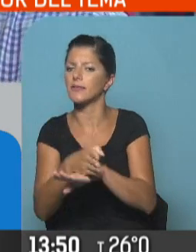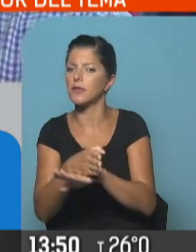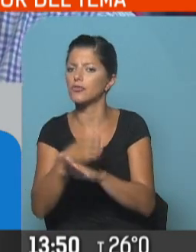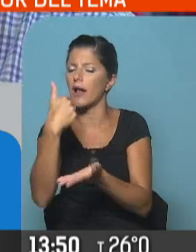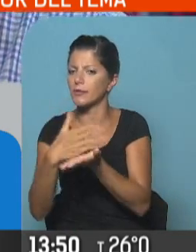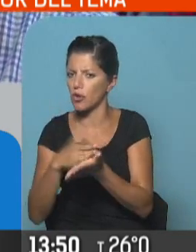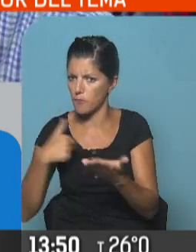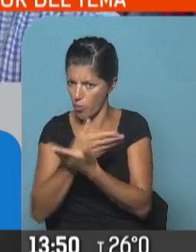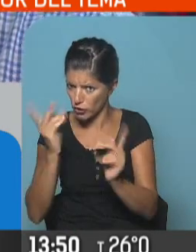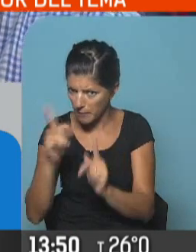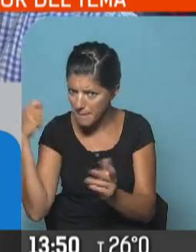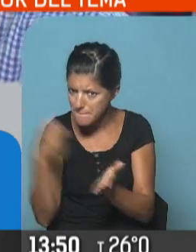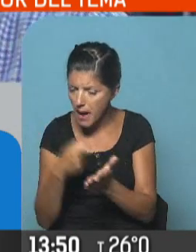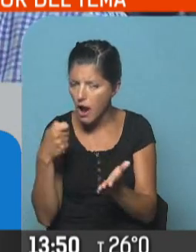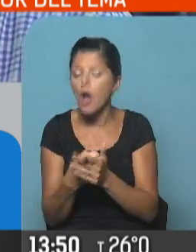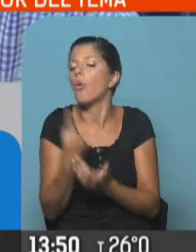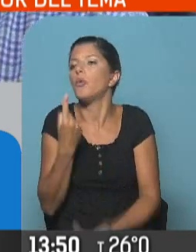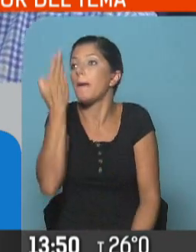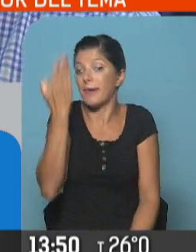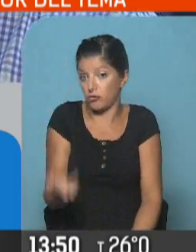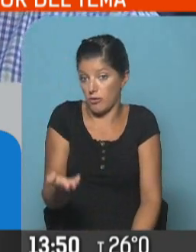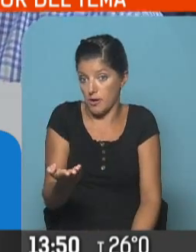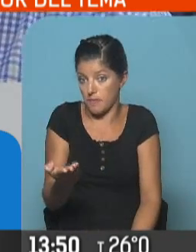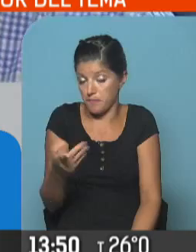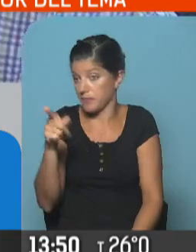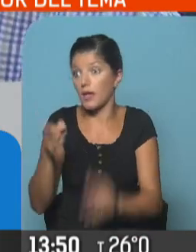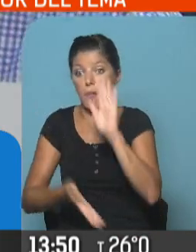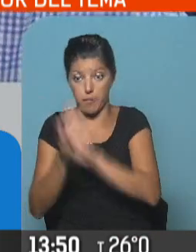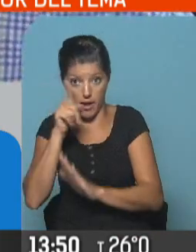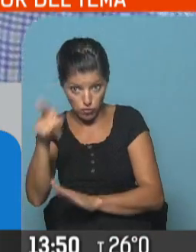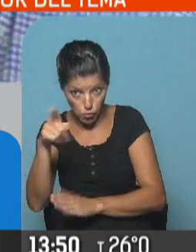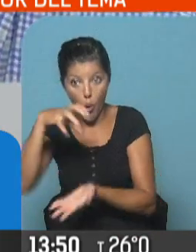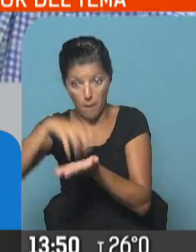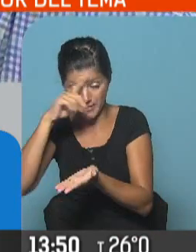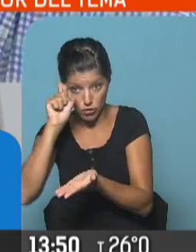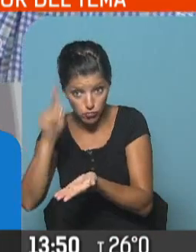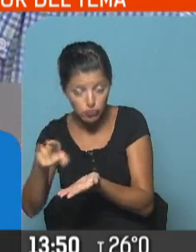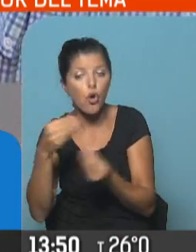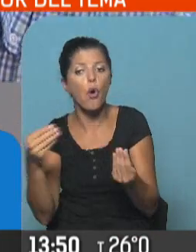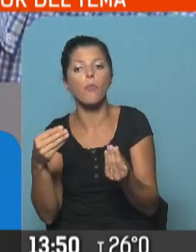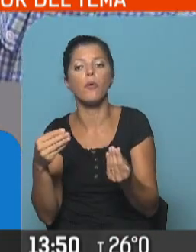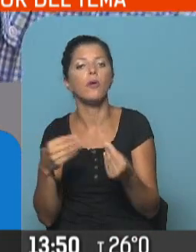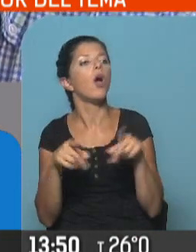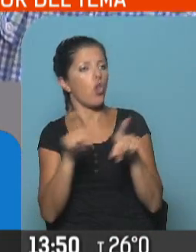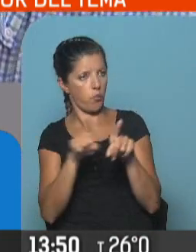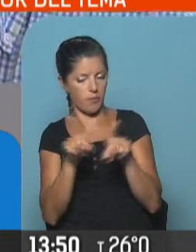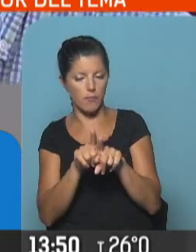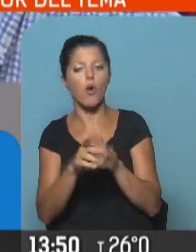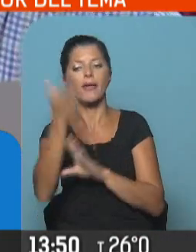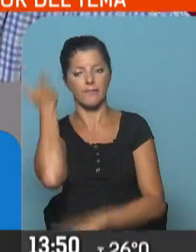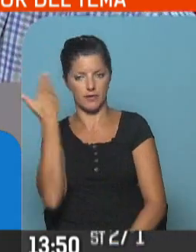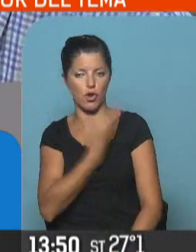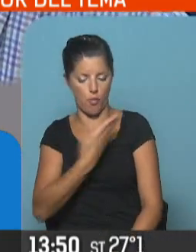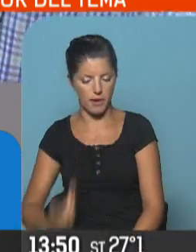la realidad de un ciudadano boliviano que acude a un hospital de Bolivia? La realidad es como inicialmente el gobierno boliviano lo ha planteado